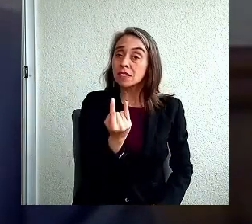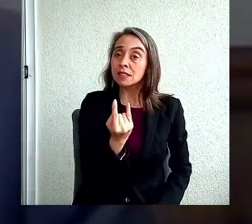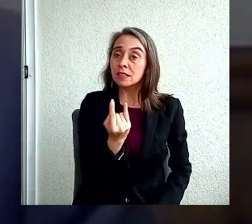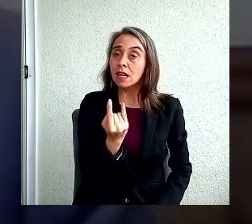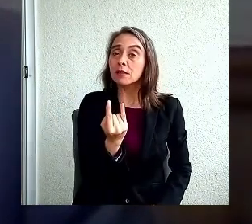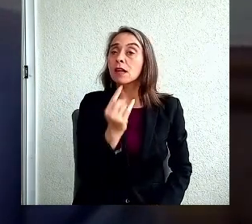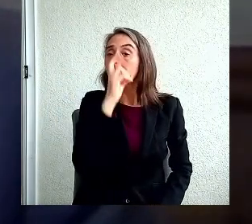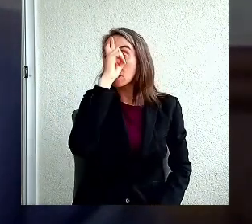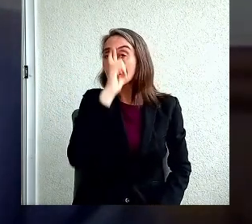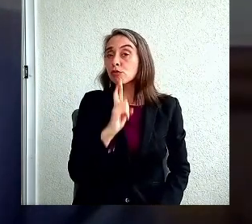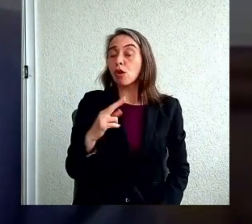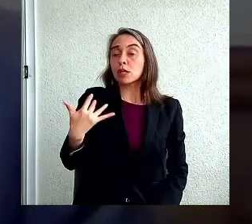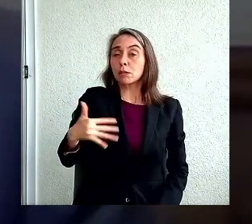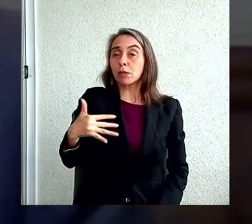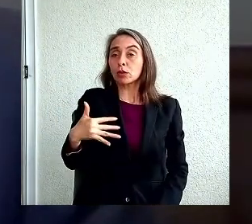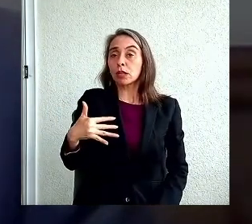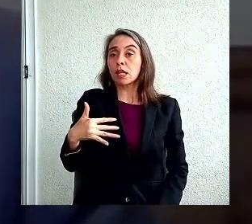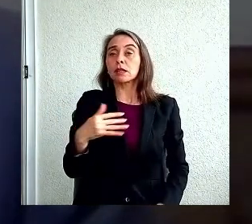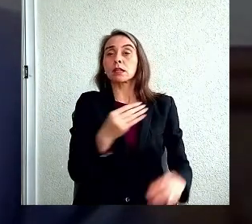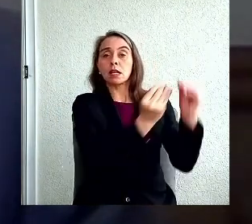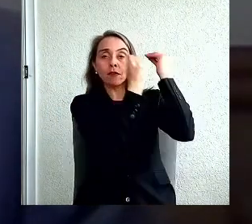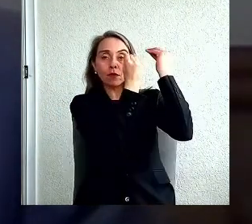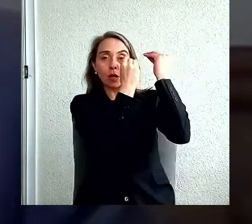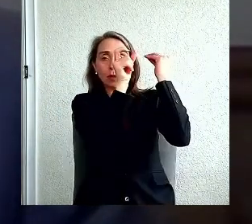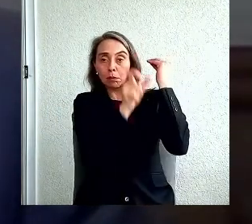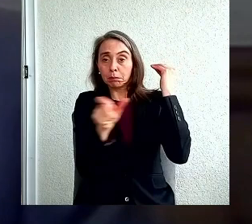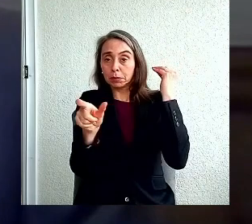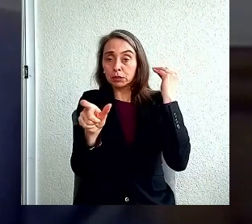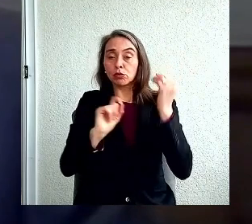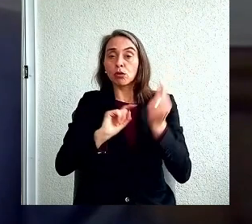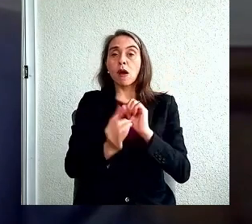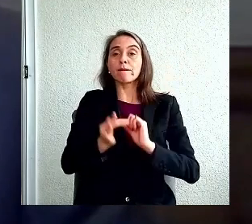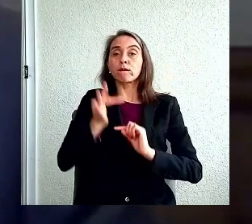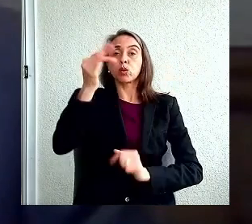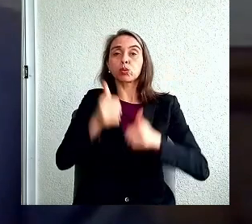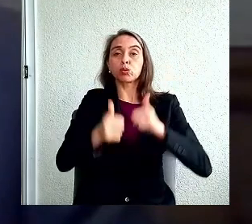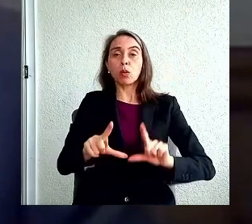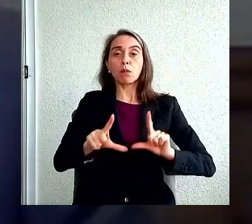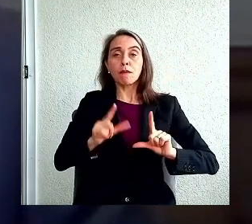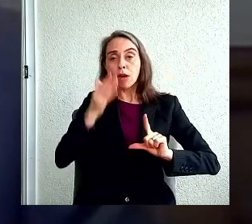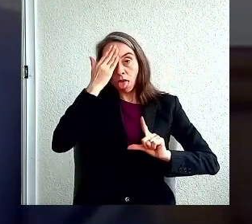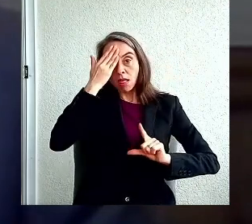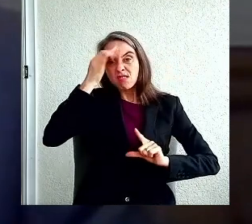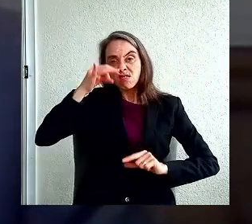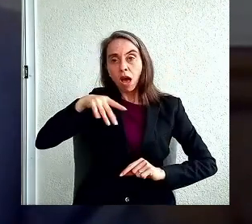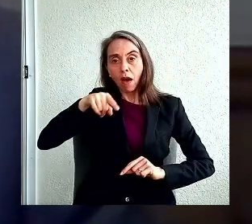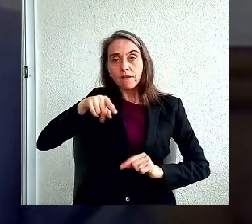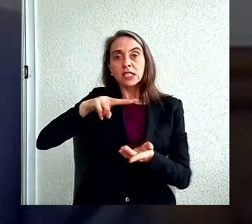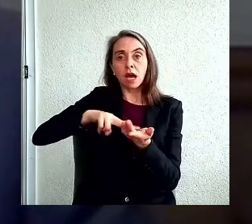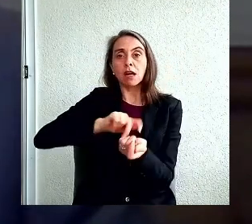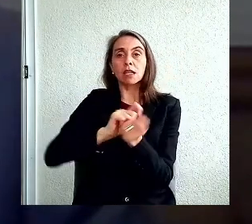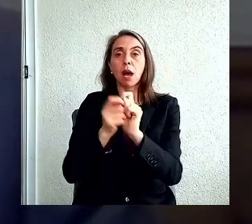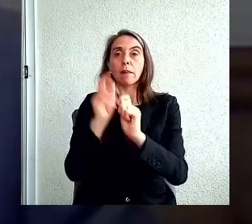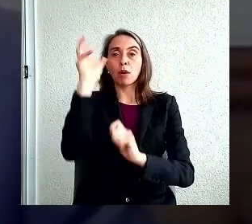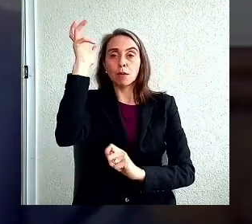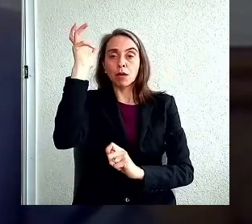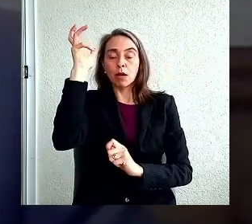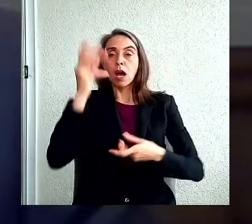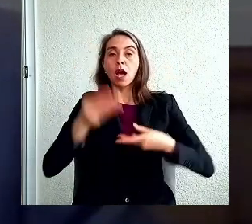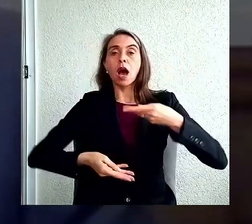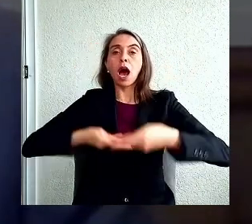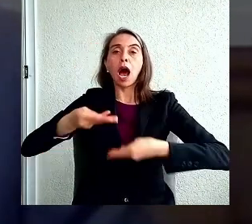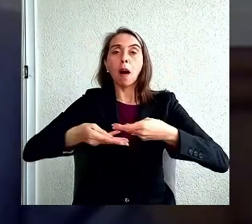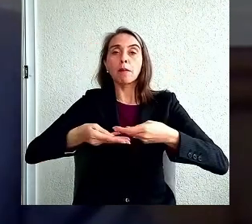profesionales conscientes de esta realidad y realizando también un aporte en investigación e innovación que permita detectar